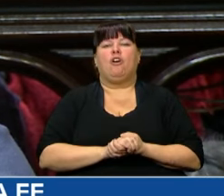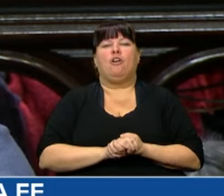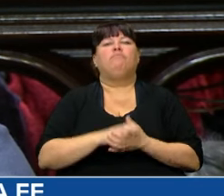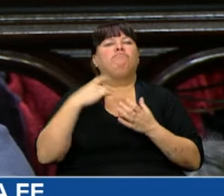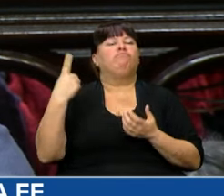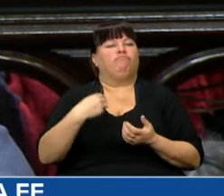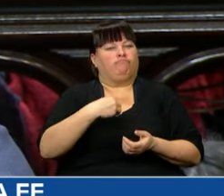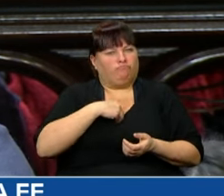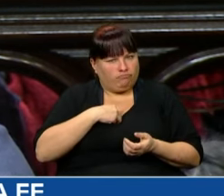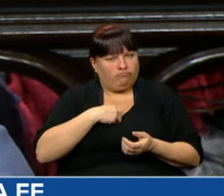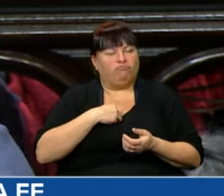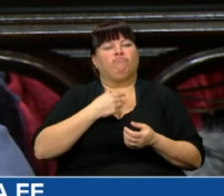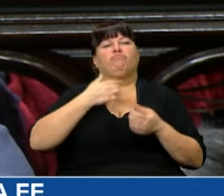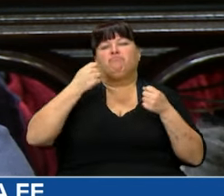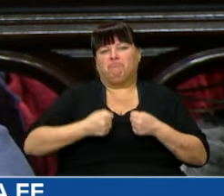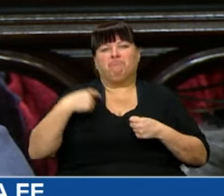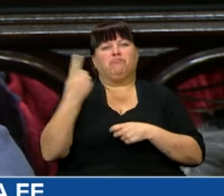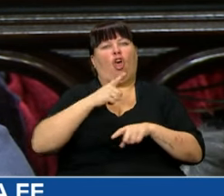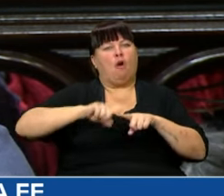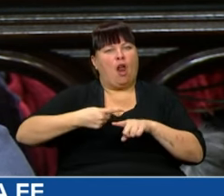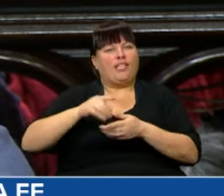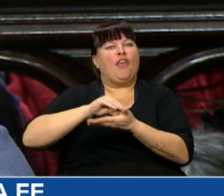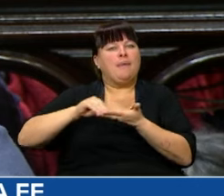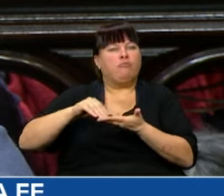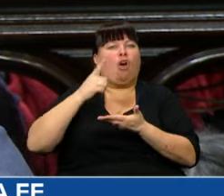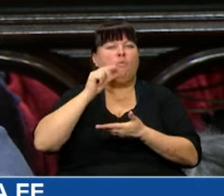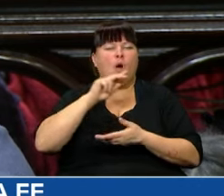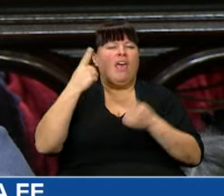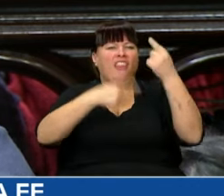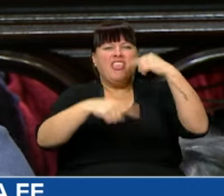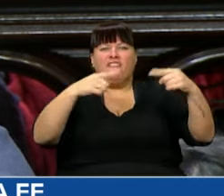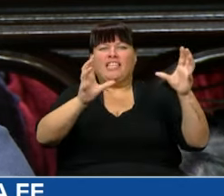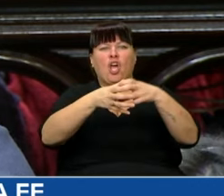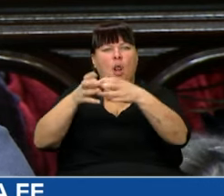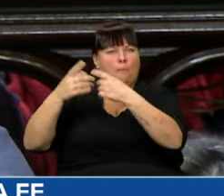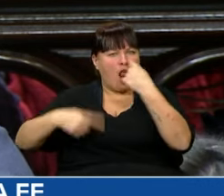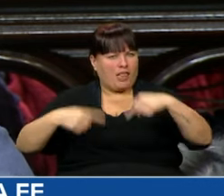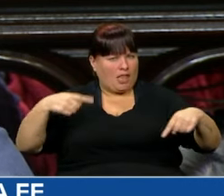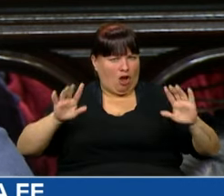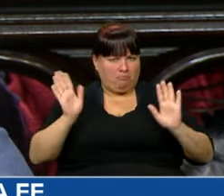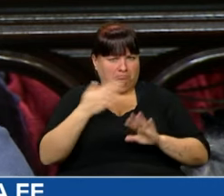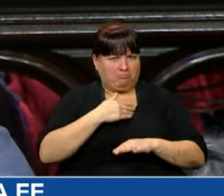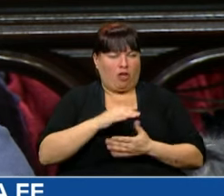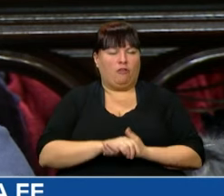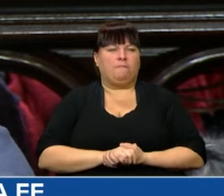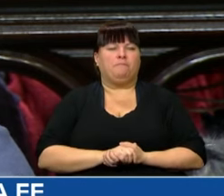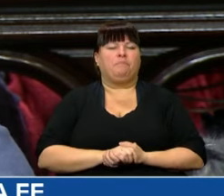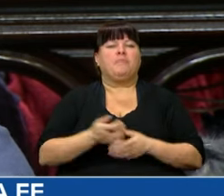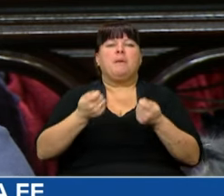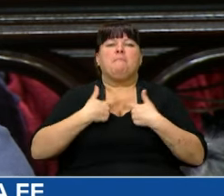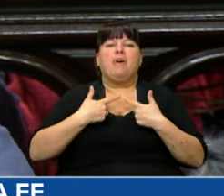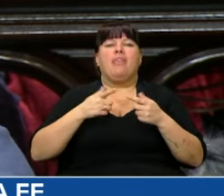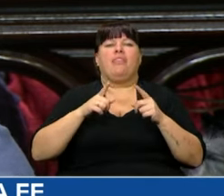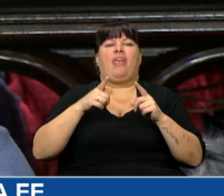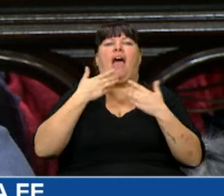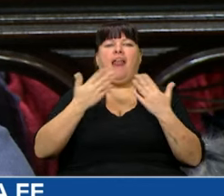confluyó la vocación y la decisión política de muchos diputados y diputadas de distintos espacios políticos, que nos permitieron